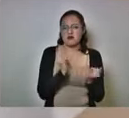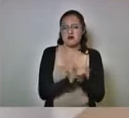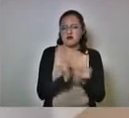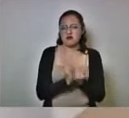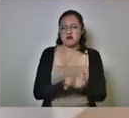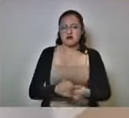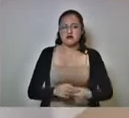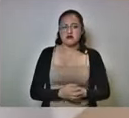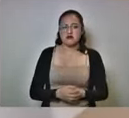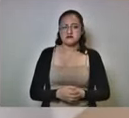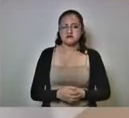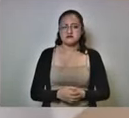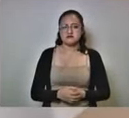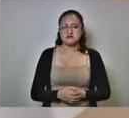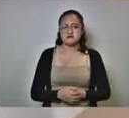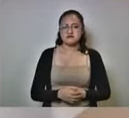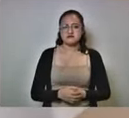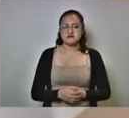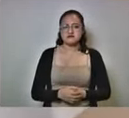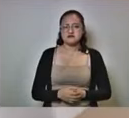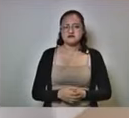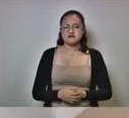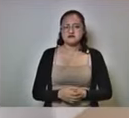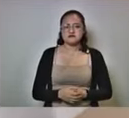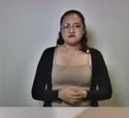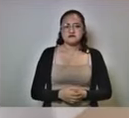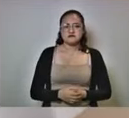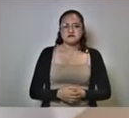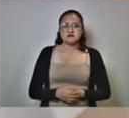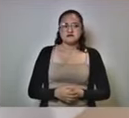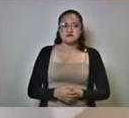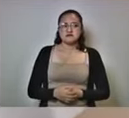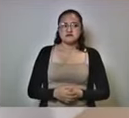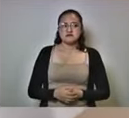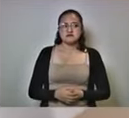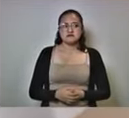radicales y marginales. Ya no son